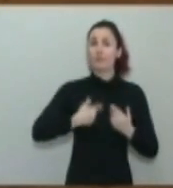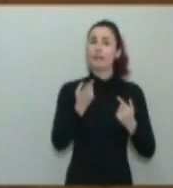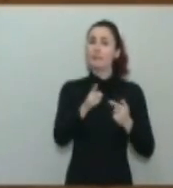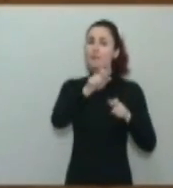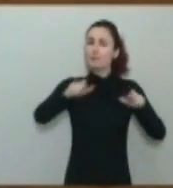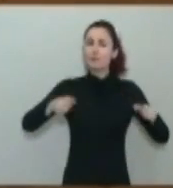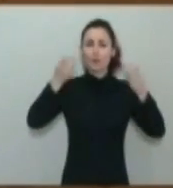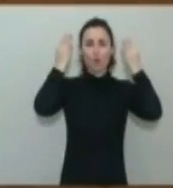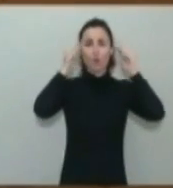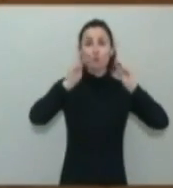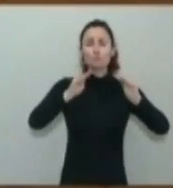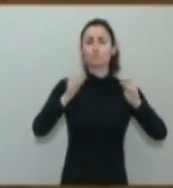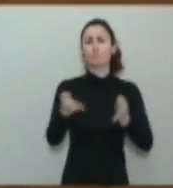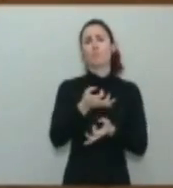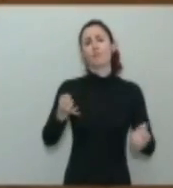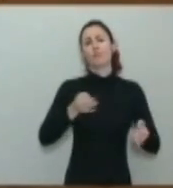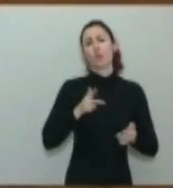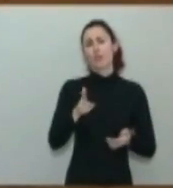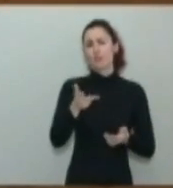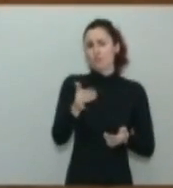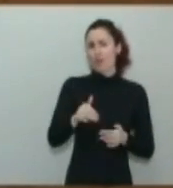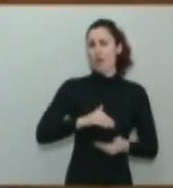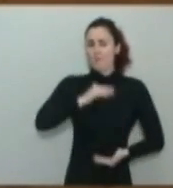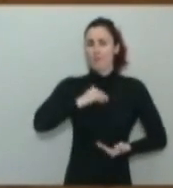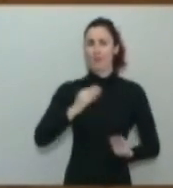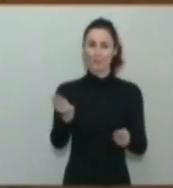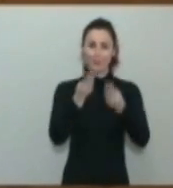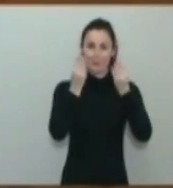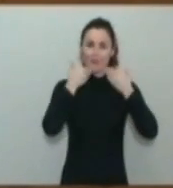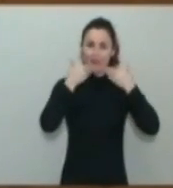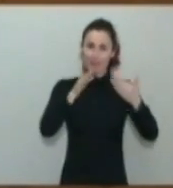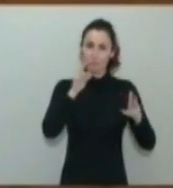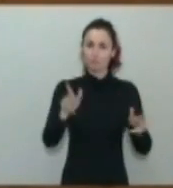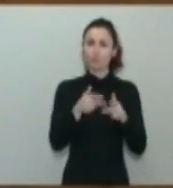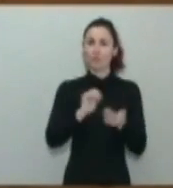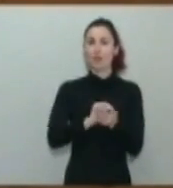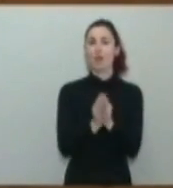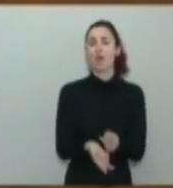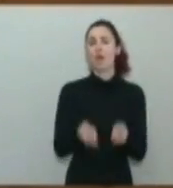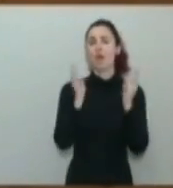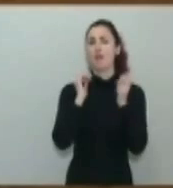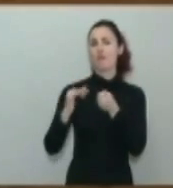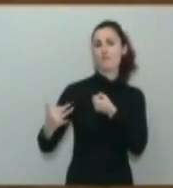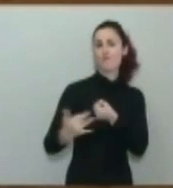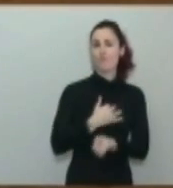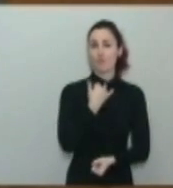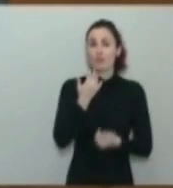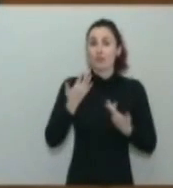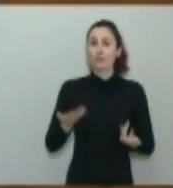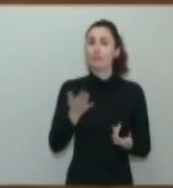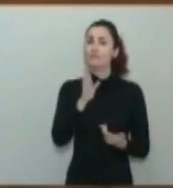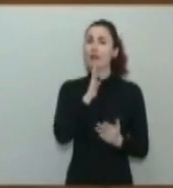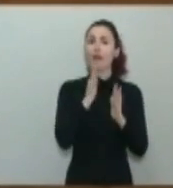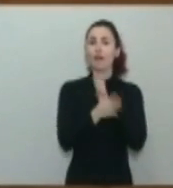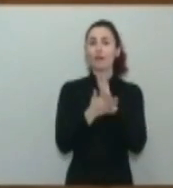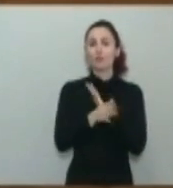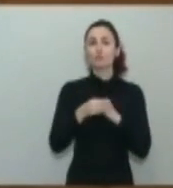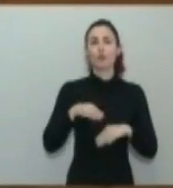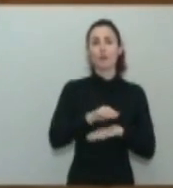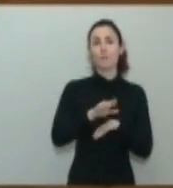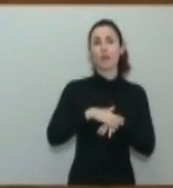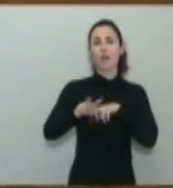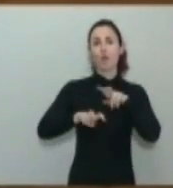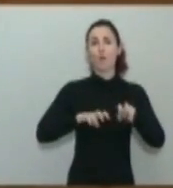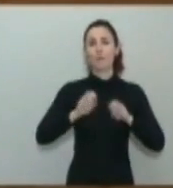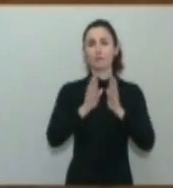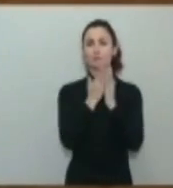ciudadanos con capacidad plena de ejercer sus derechos y obligaciones en una sociedad democrática. Por eso mismo, como decíamos, las ayudas a la adquisición de